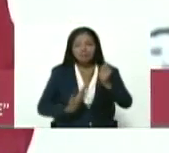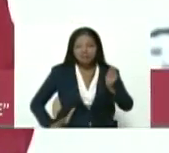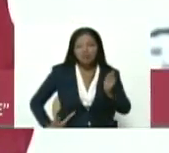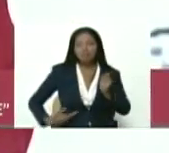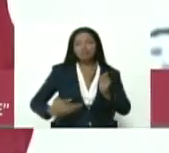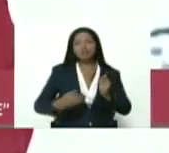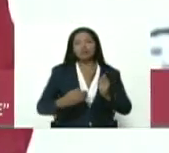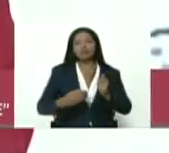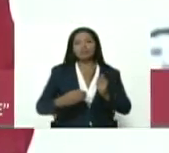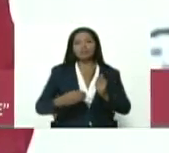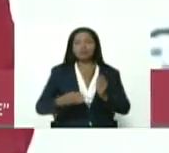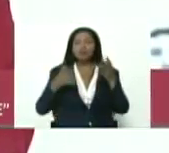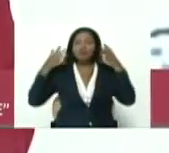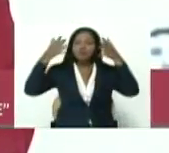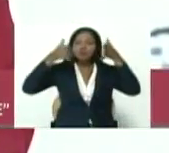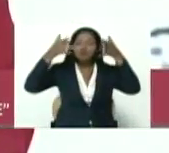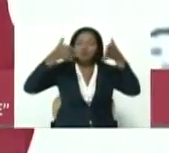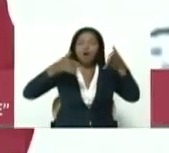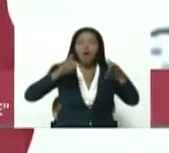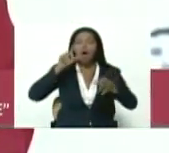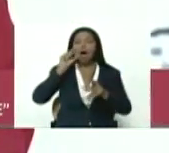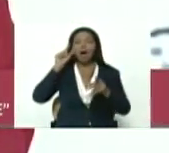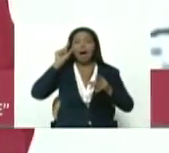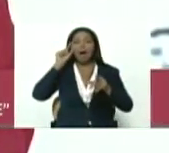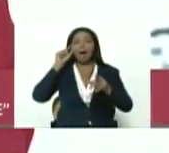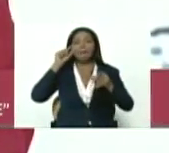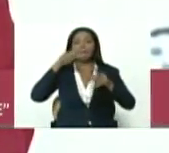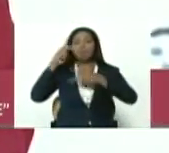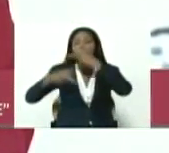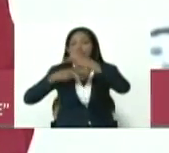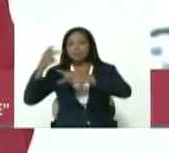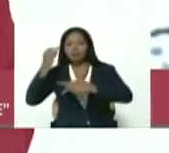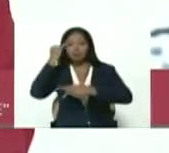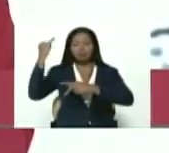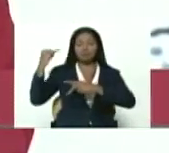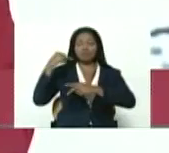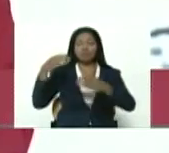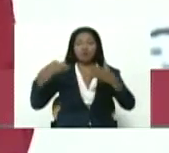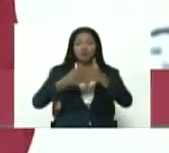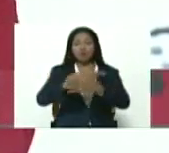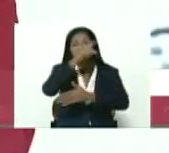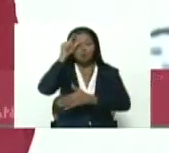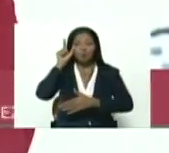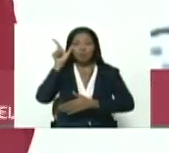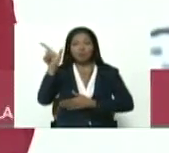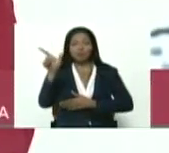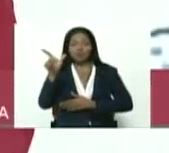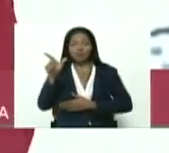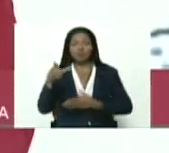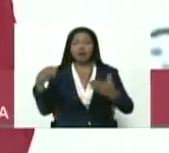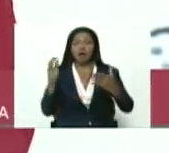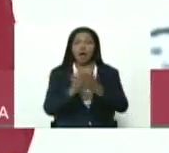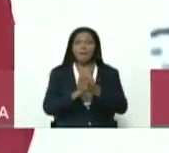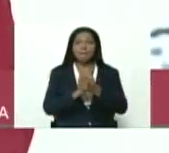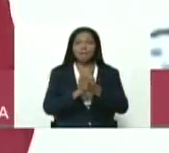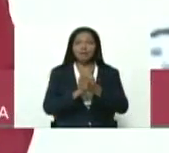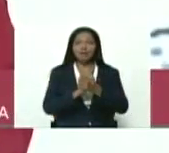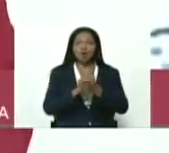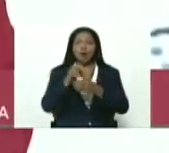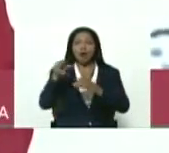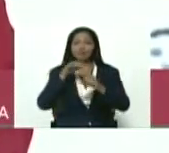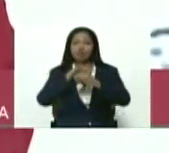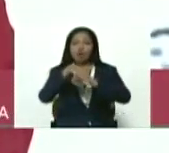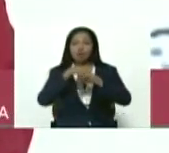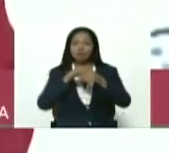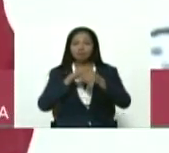vicepresidente de Formación Política Ideológica del Partido Socialista Unido de Venezuela, compañero Héctor Rodríguez.